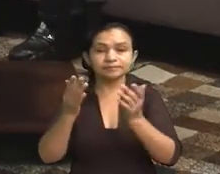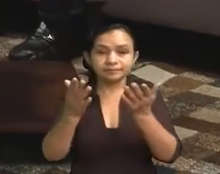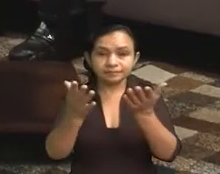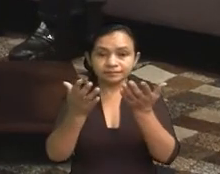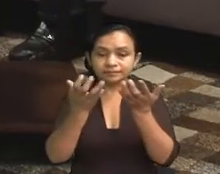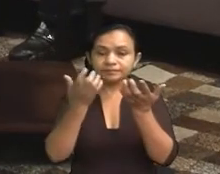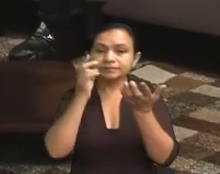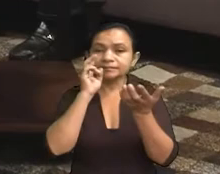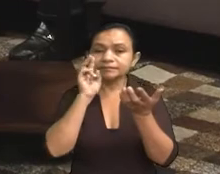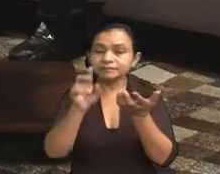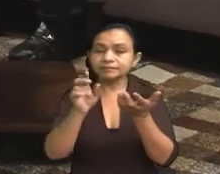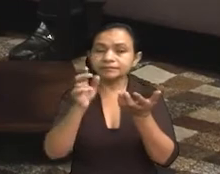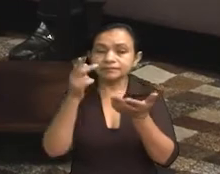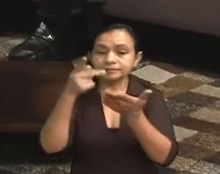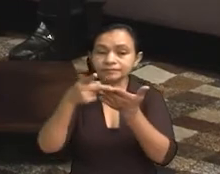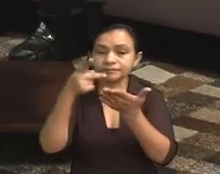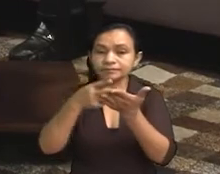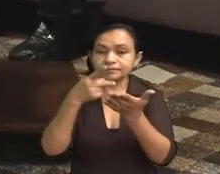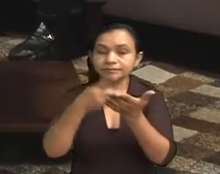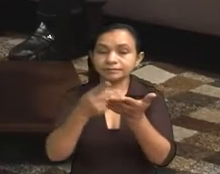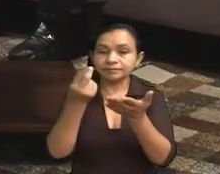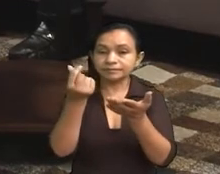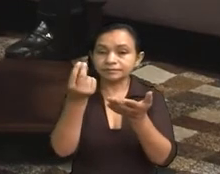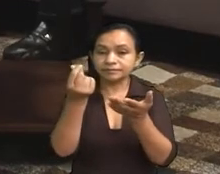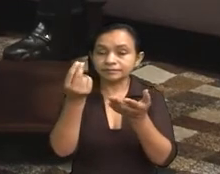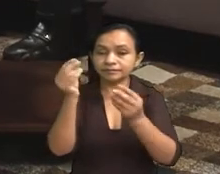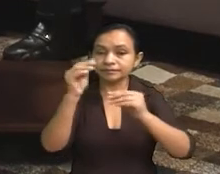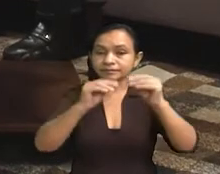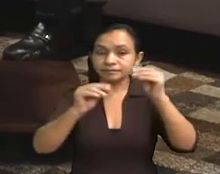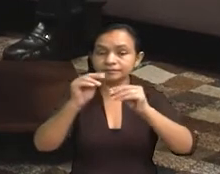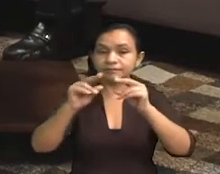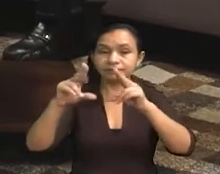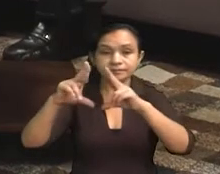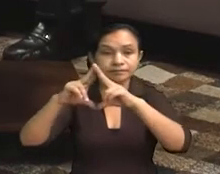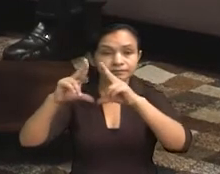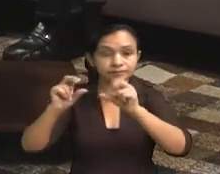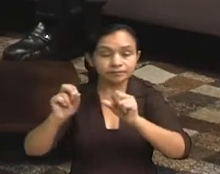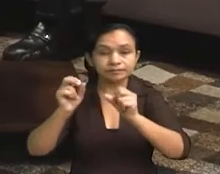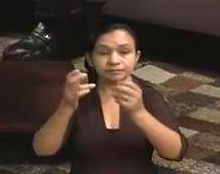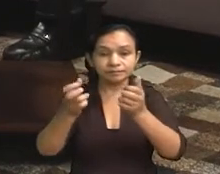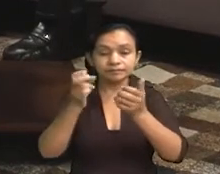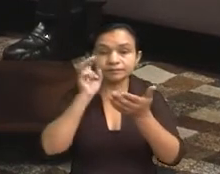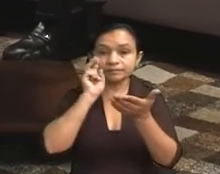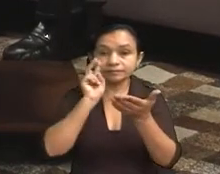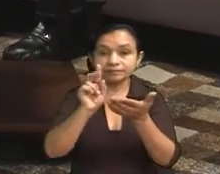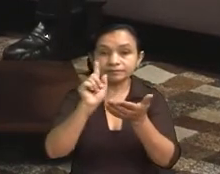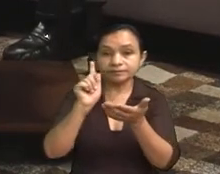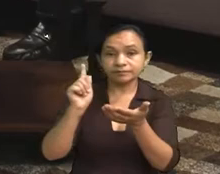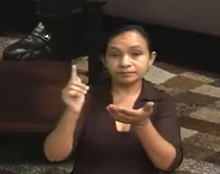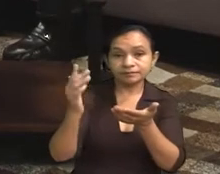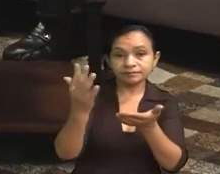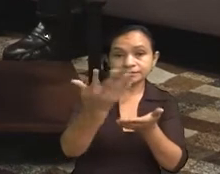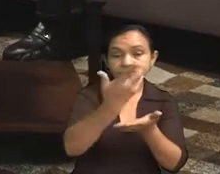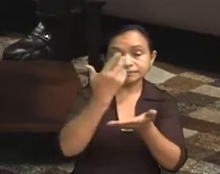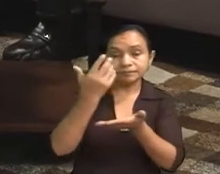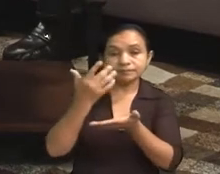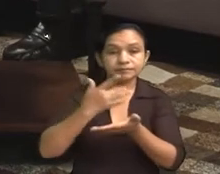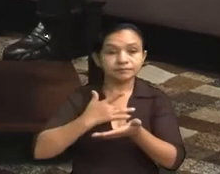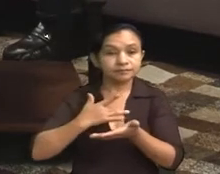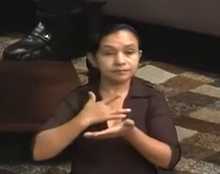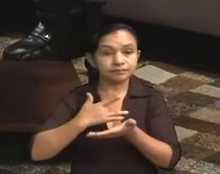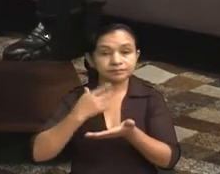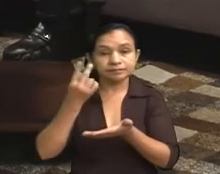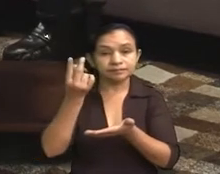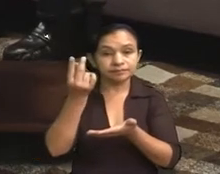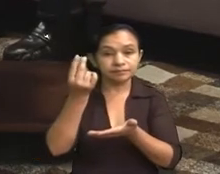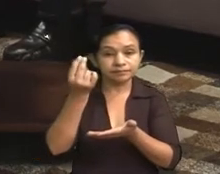tiene previsto el presupuesto general de la República? Tiene previsto todos los recursos que son necesarios